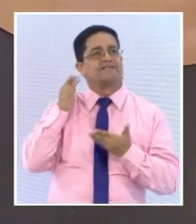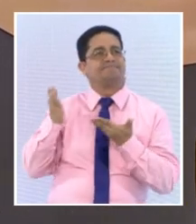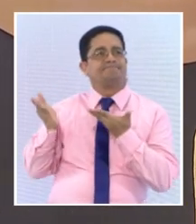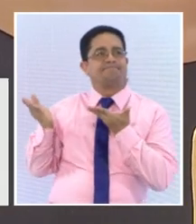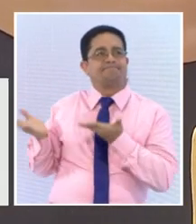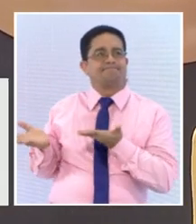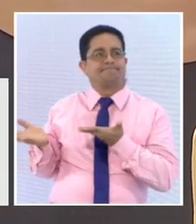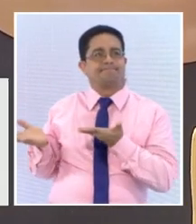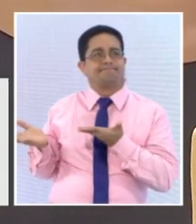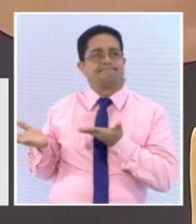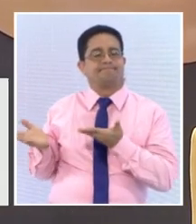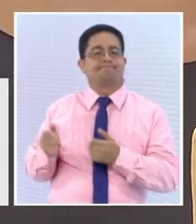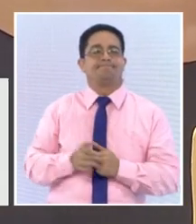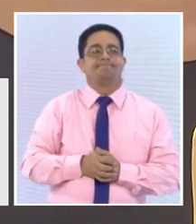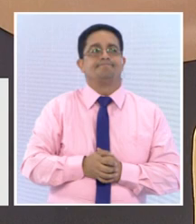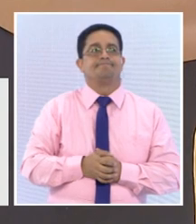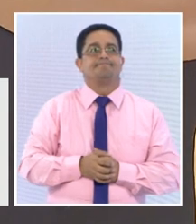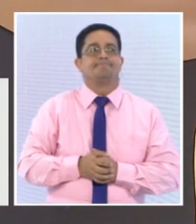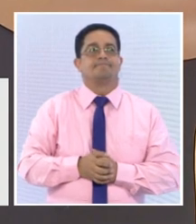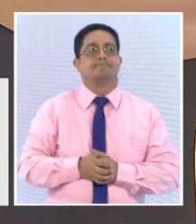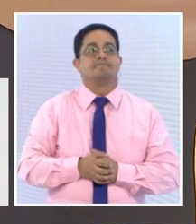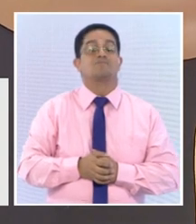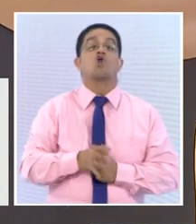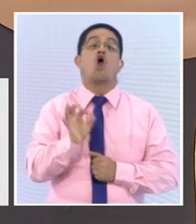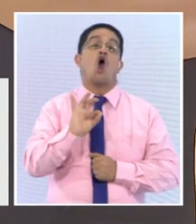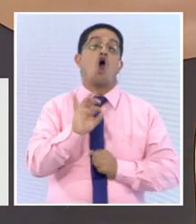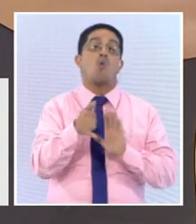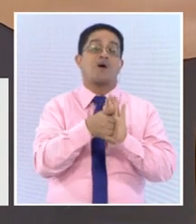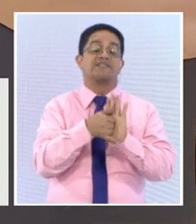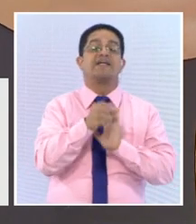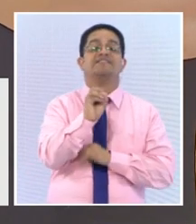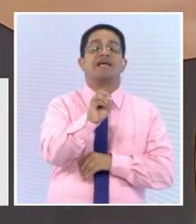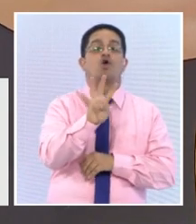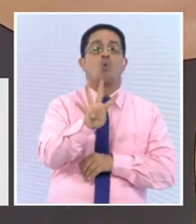@doctormaizo, DRMIZO, o el WhatsApp